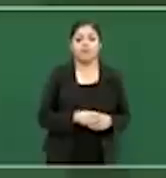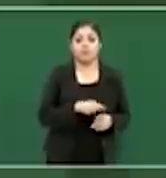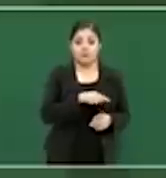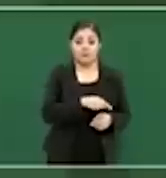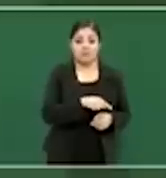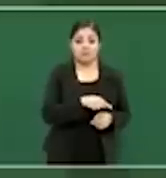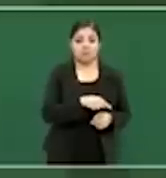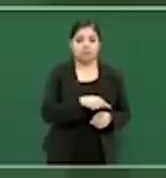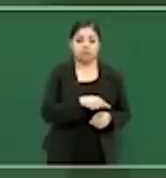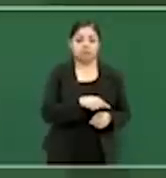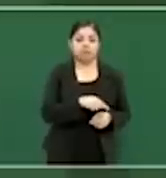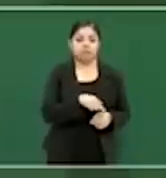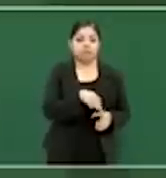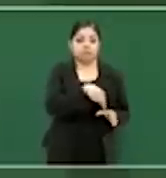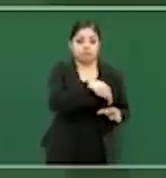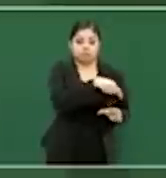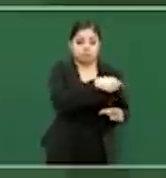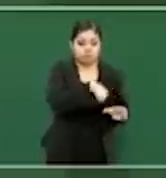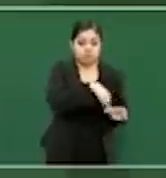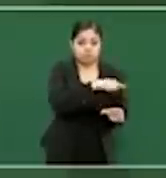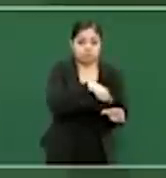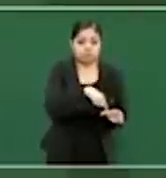pasar por un proceso